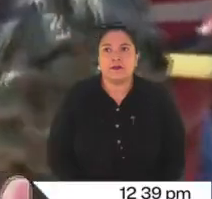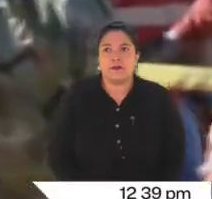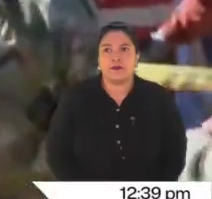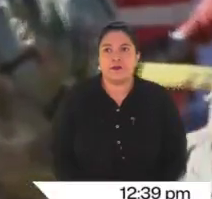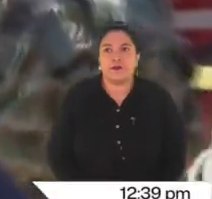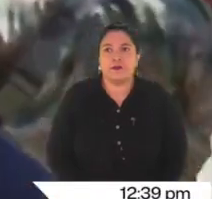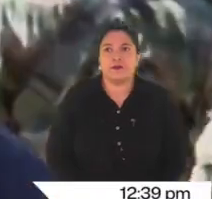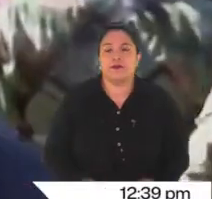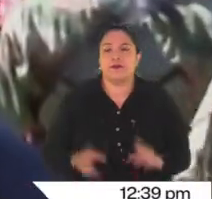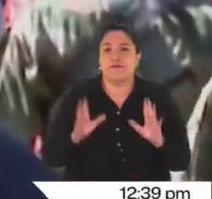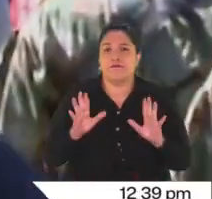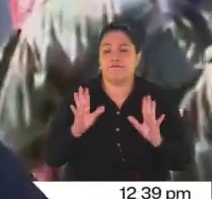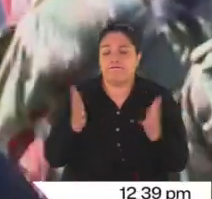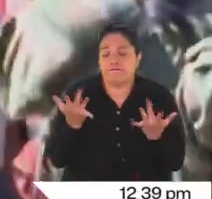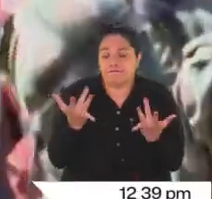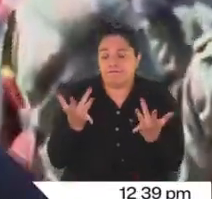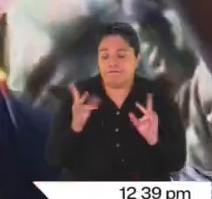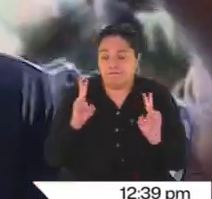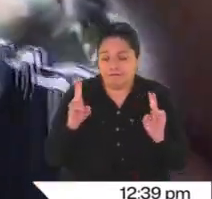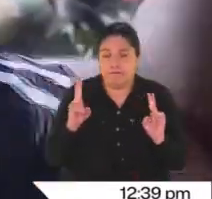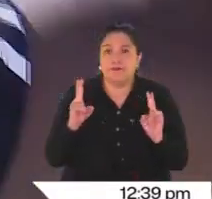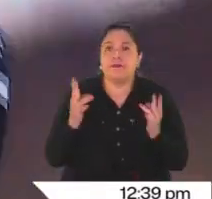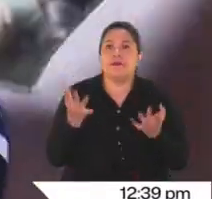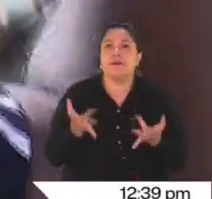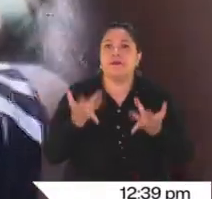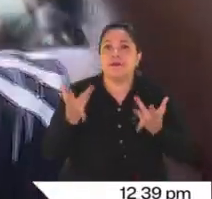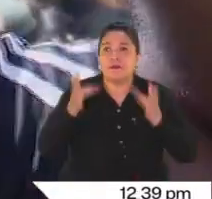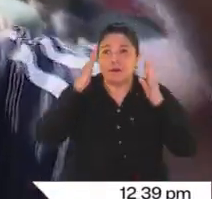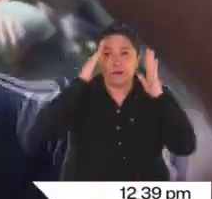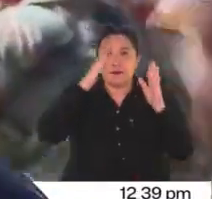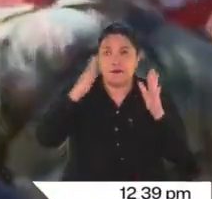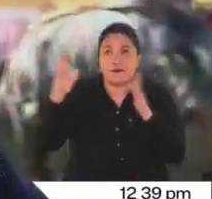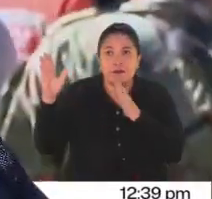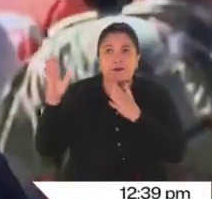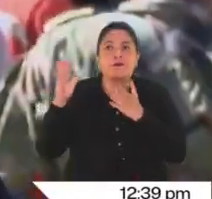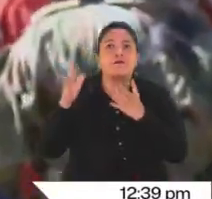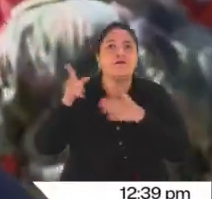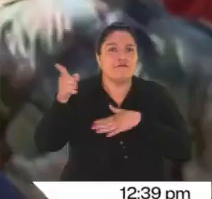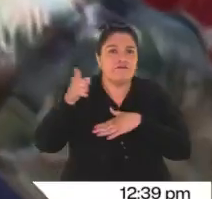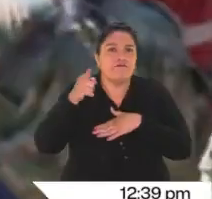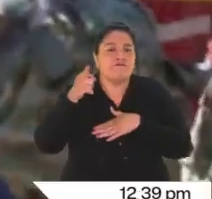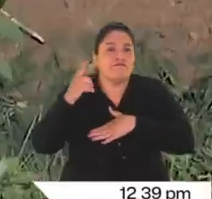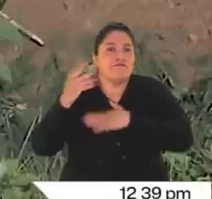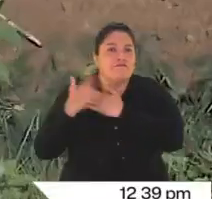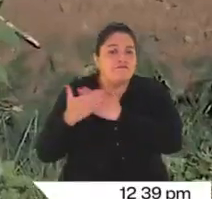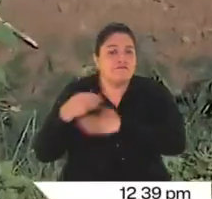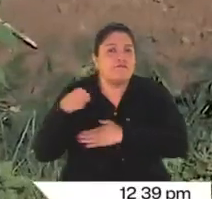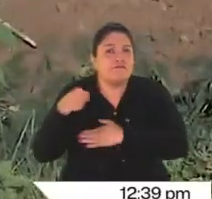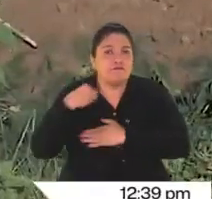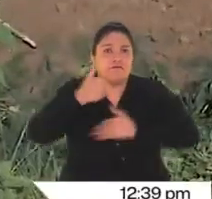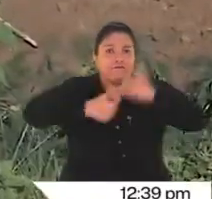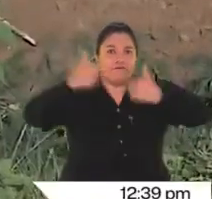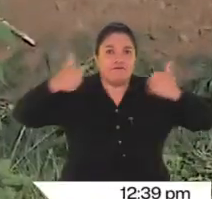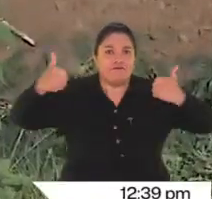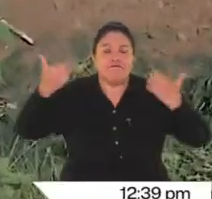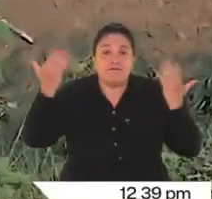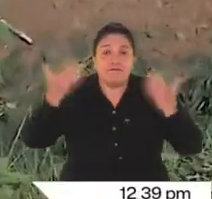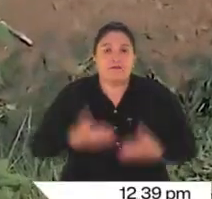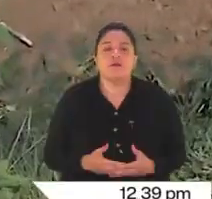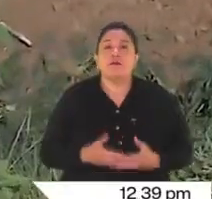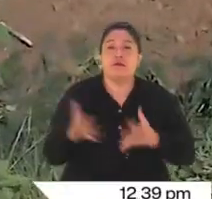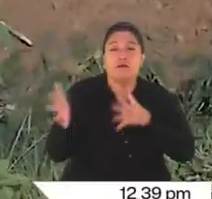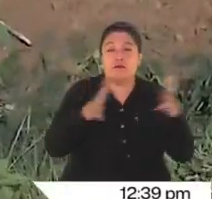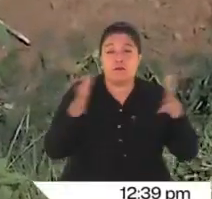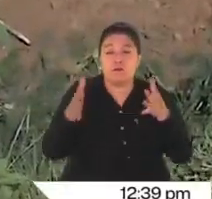pero bueno, estamos acá también pendiente a ver lo que dicen los organismos de rescate y las autoridades. La cifra de fallecidos